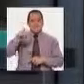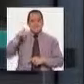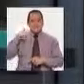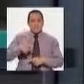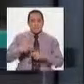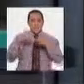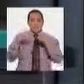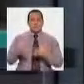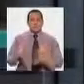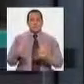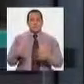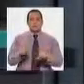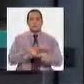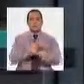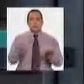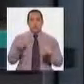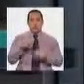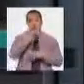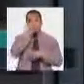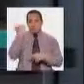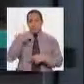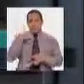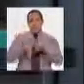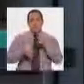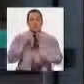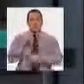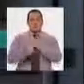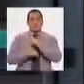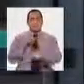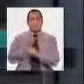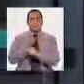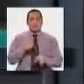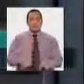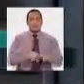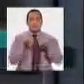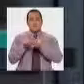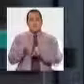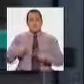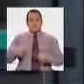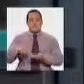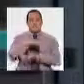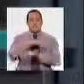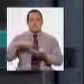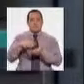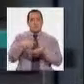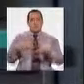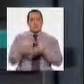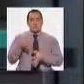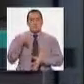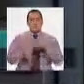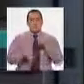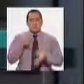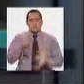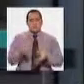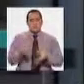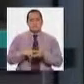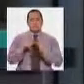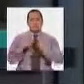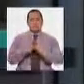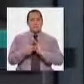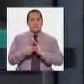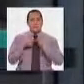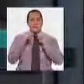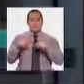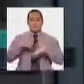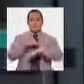necesario. No hay que olvidar que en el juicio internacional también se involucra al Poder Judicial. Es decir,